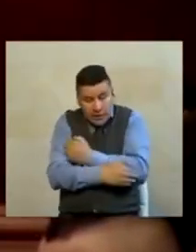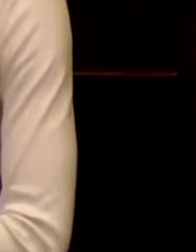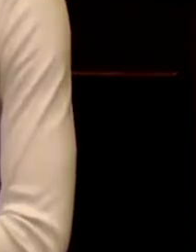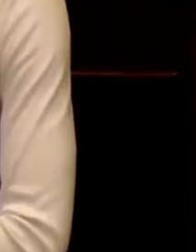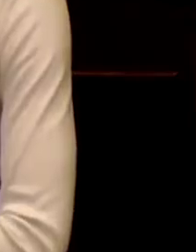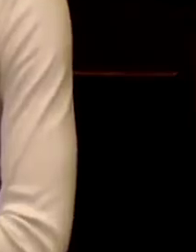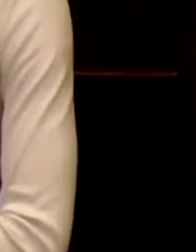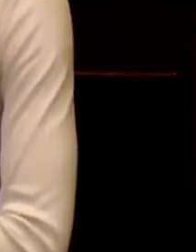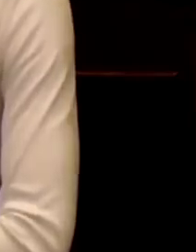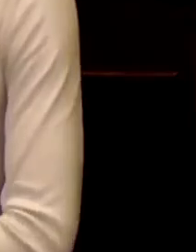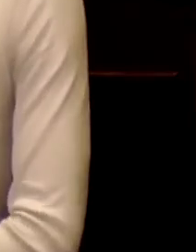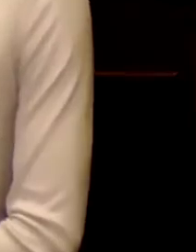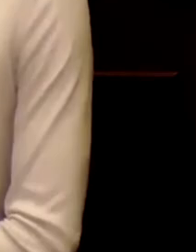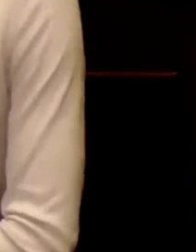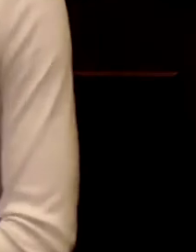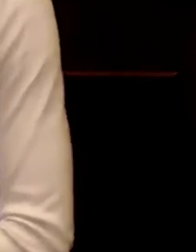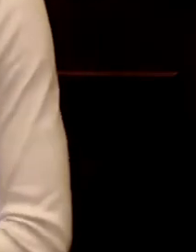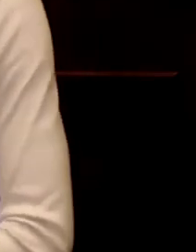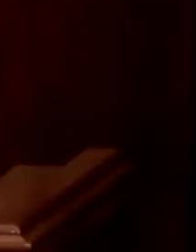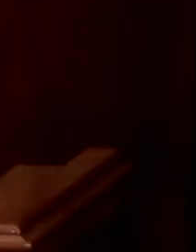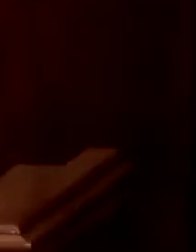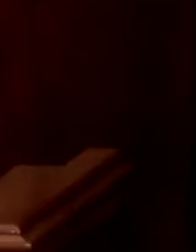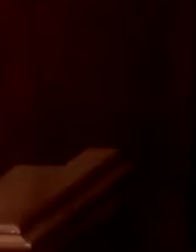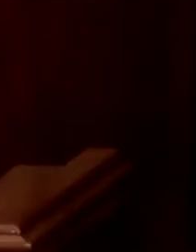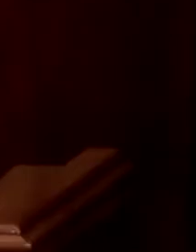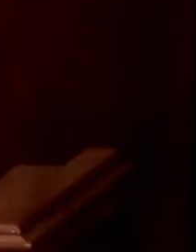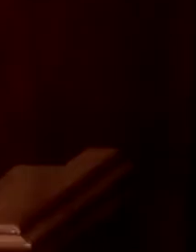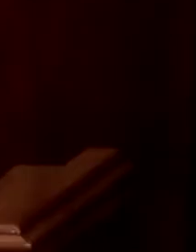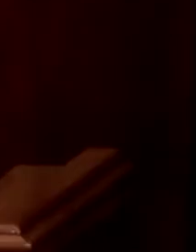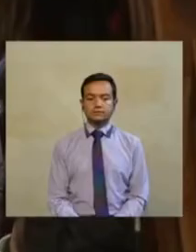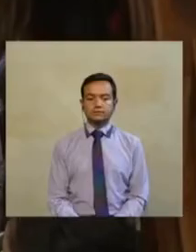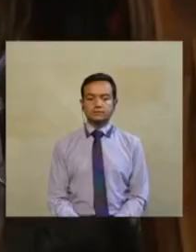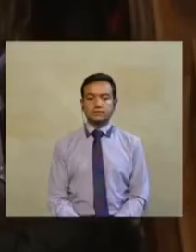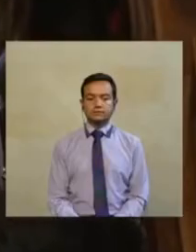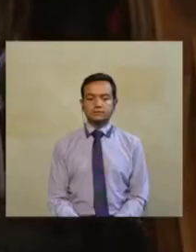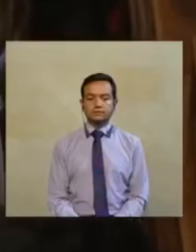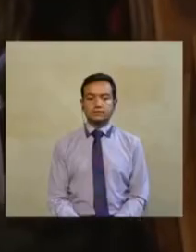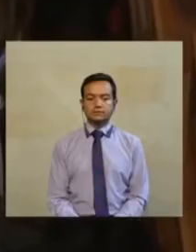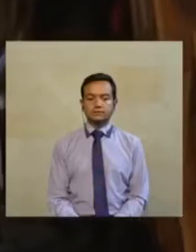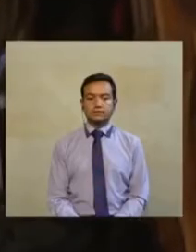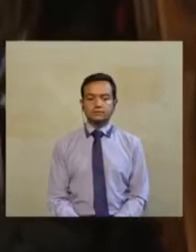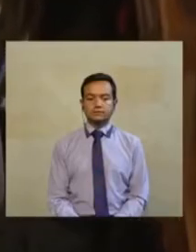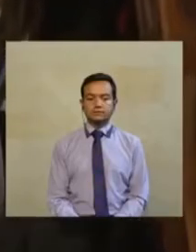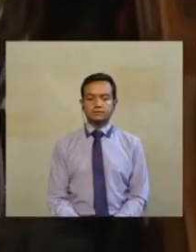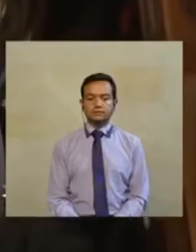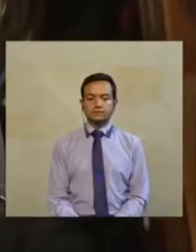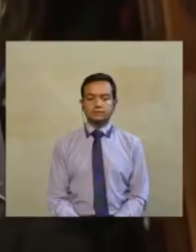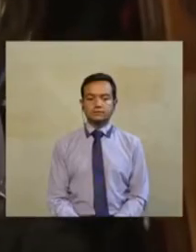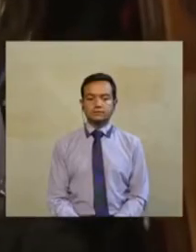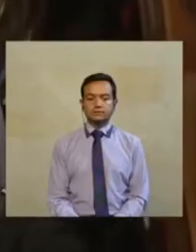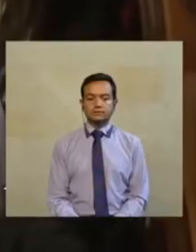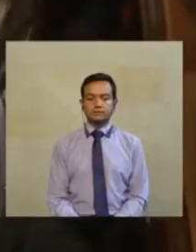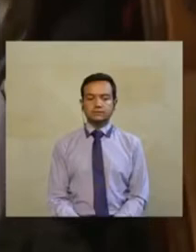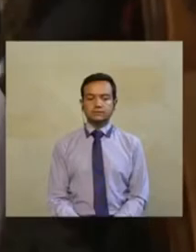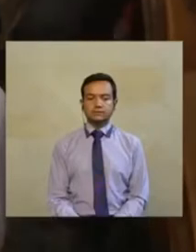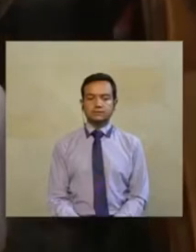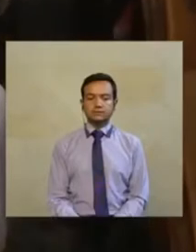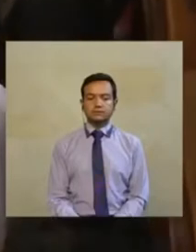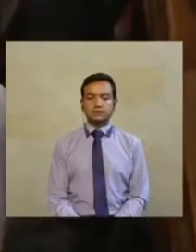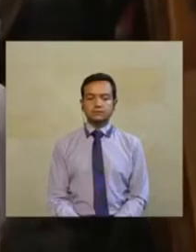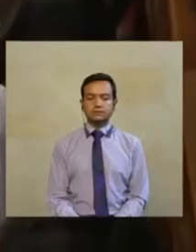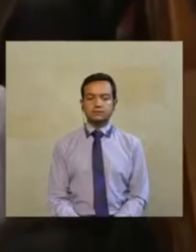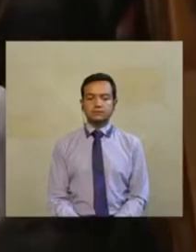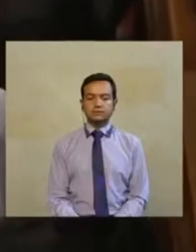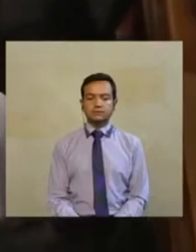del conflicto expresaron su punto de vista respecto a la realidad que viven. Ellos hicieron entrega de cartas a los congresistas que a su vez